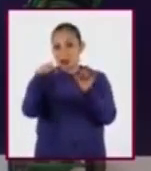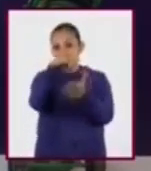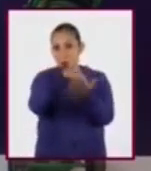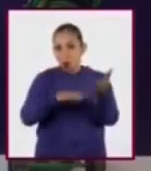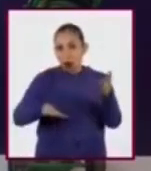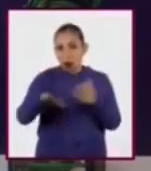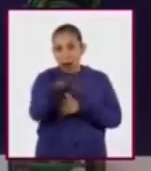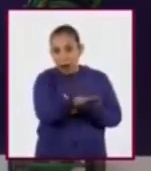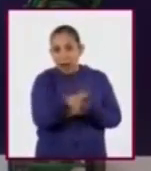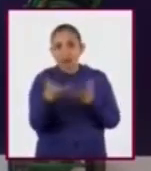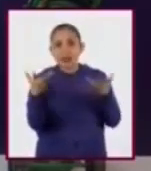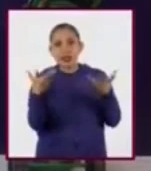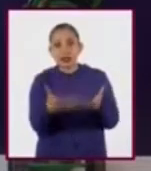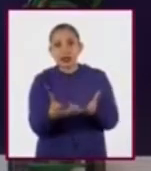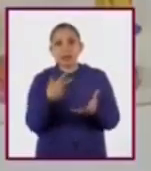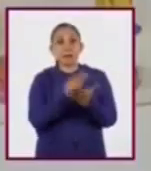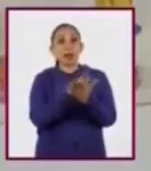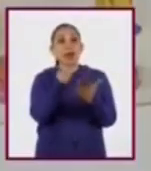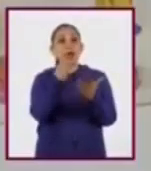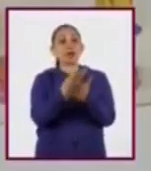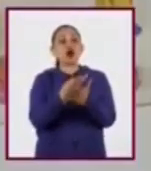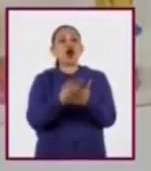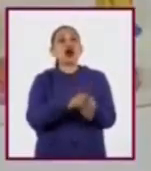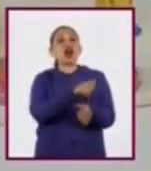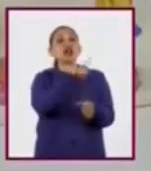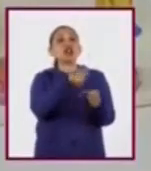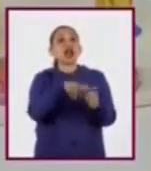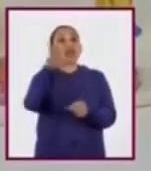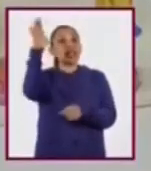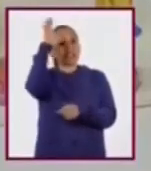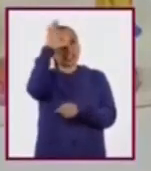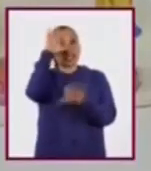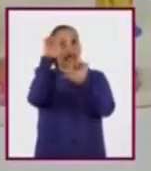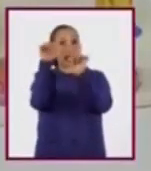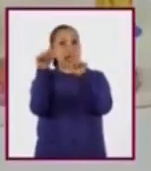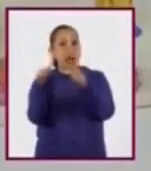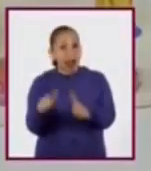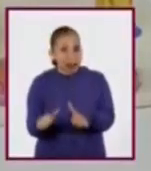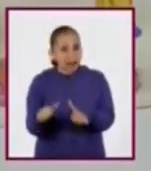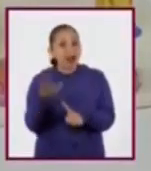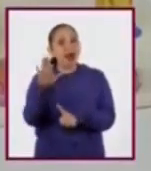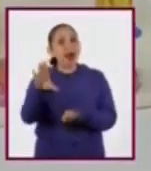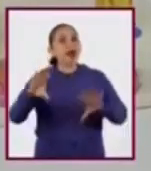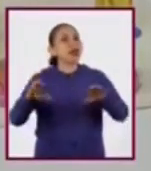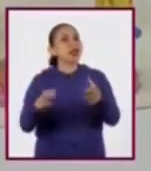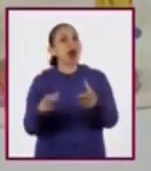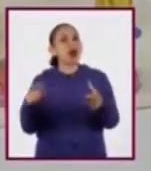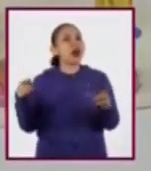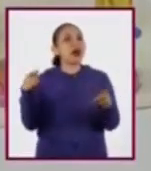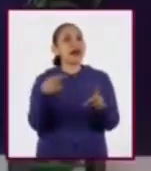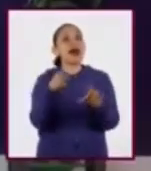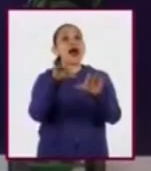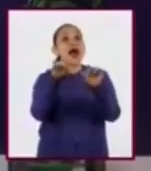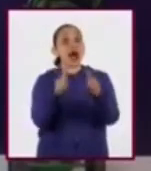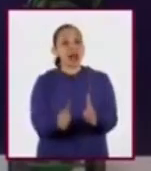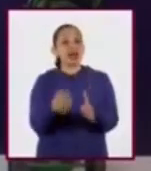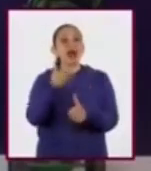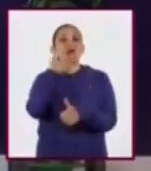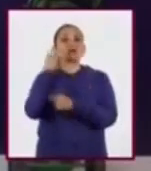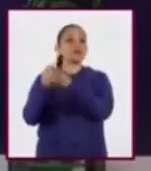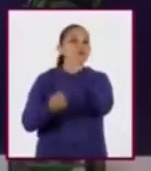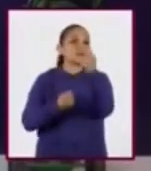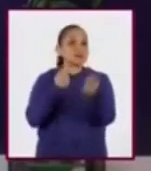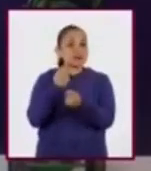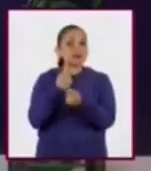lugar recibieron el Premio Nacional de Ciencias y Artes en la categoría de Artes y